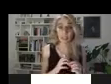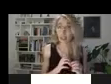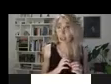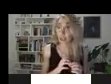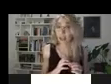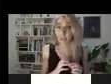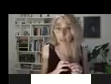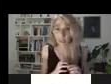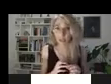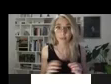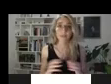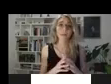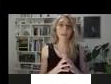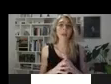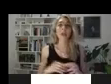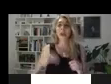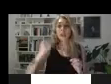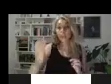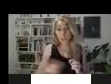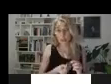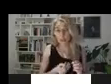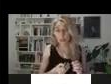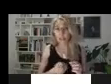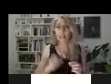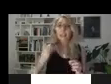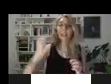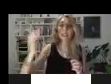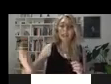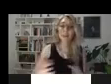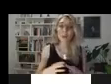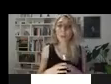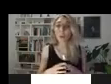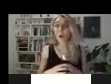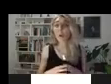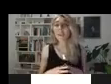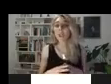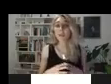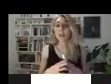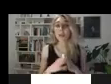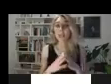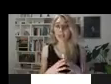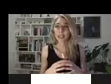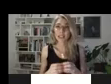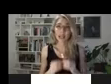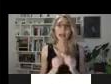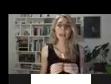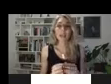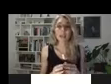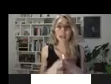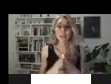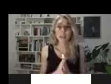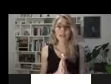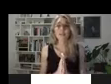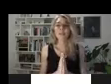disciplinas artísticas. Ya hablamos de las residencias, un poco mencionamos las bienales,